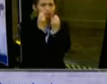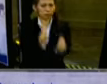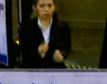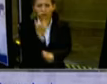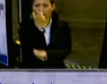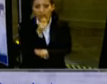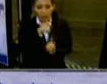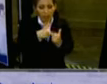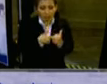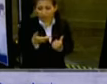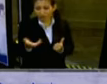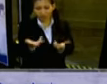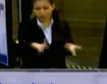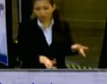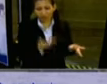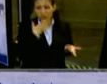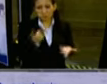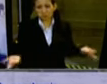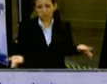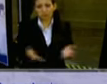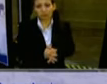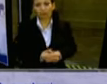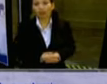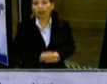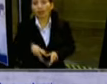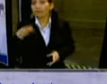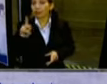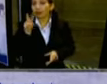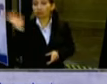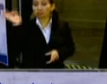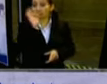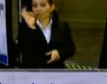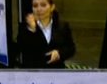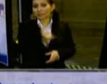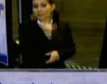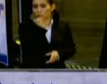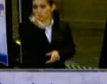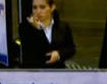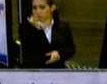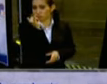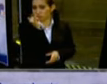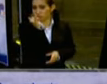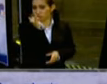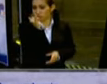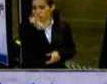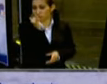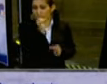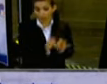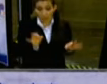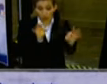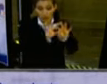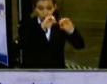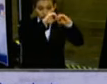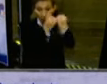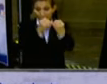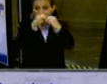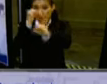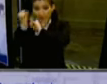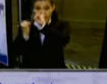en algo que no sirve. Pero tal vez sea un error. La importancia de las